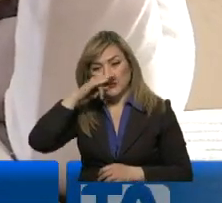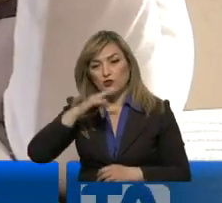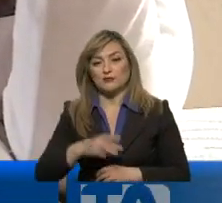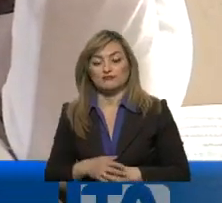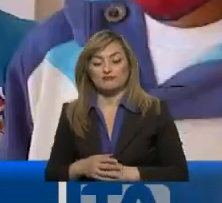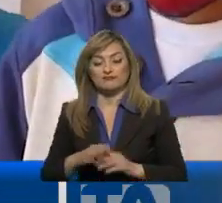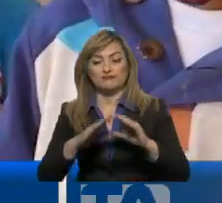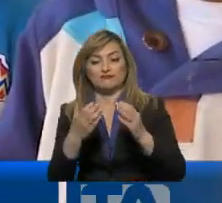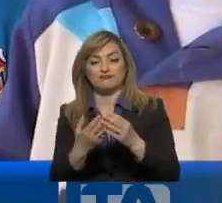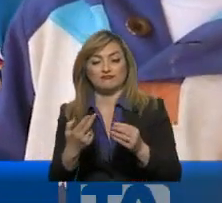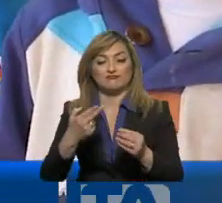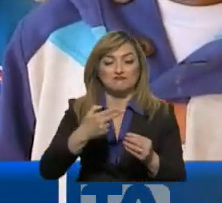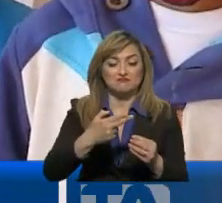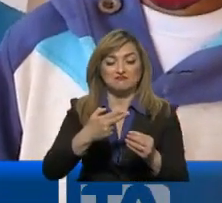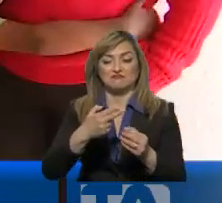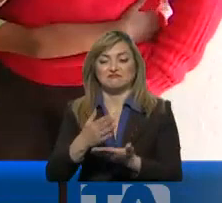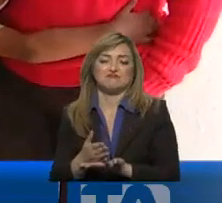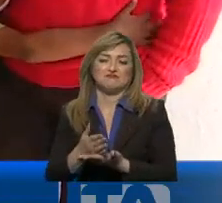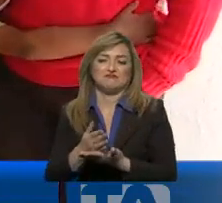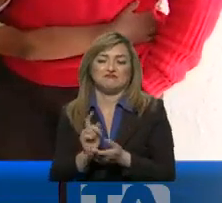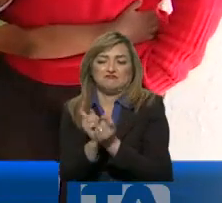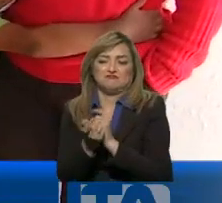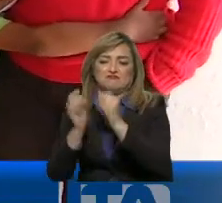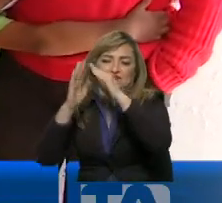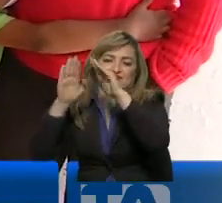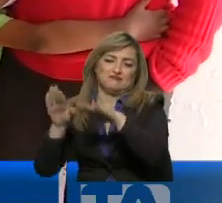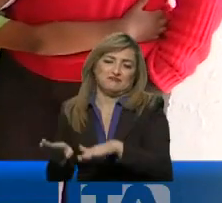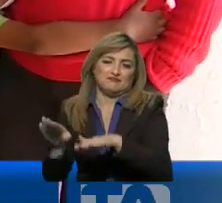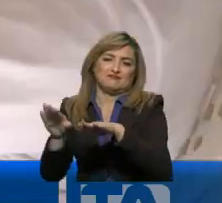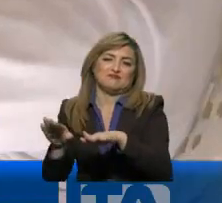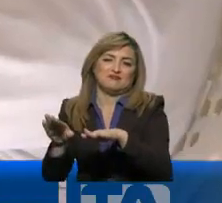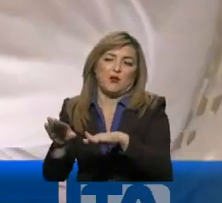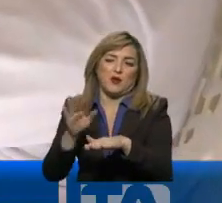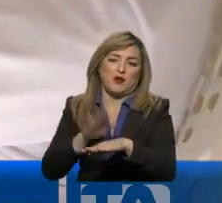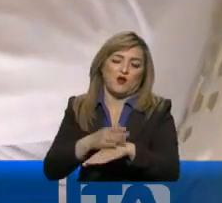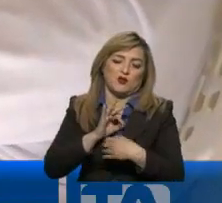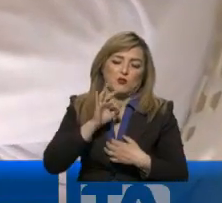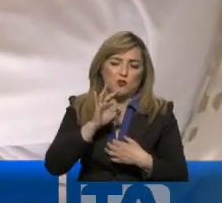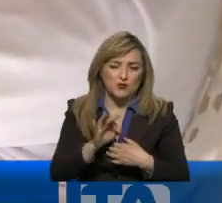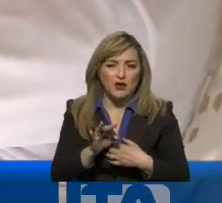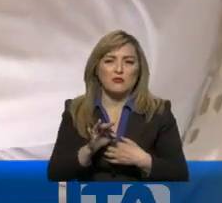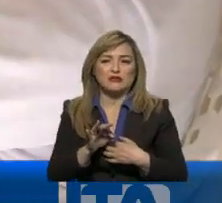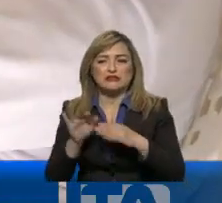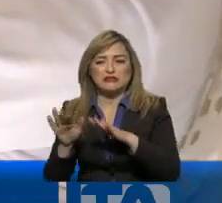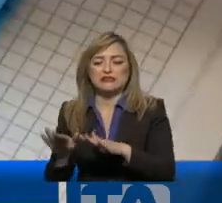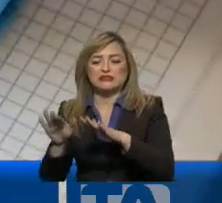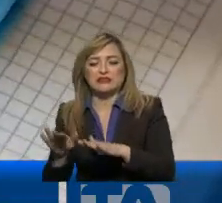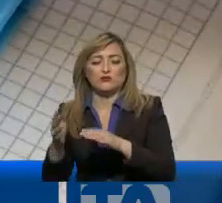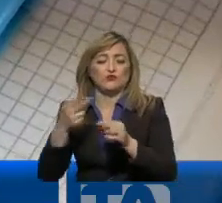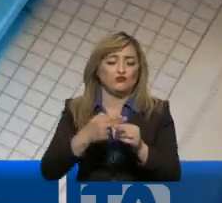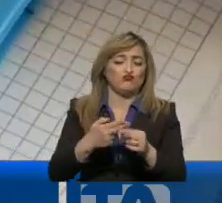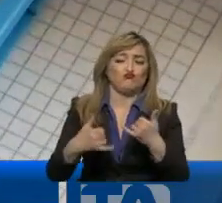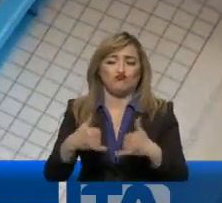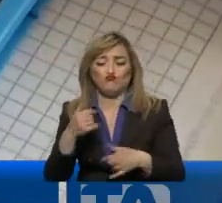otro cambiaron su estilo de vida, dejaron de jugar en el patio de la escuela, de reír en el aula para encerrarse en la casa y de